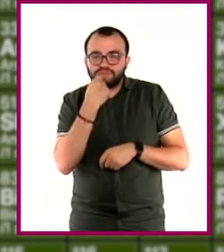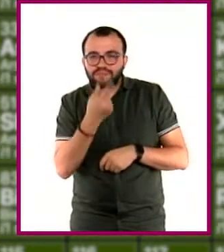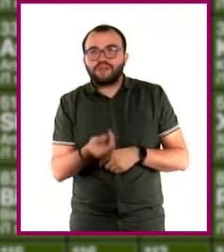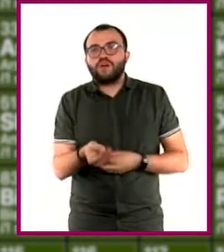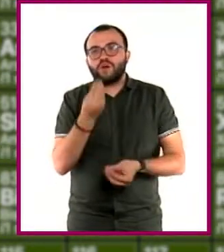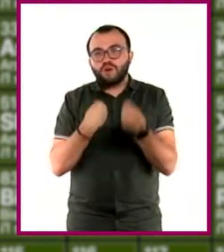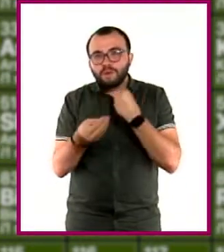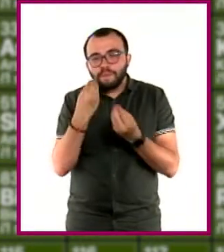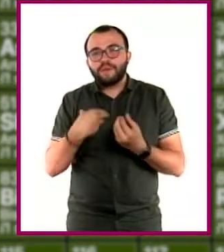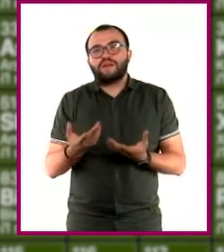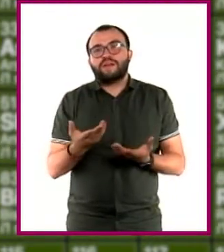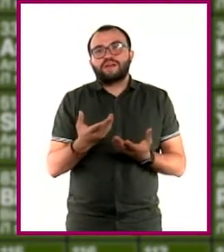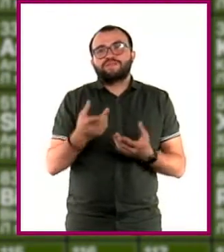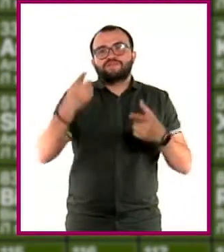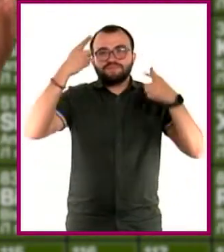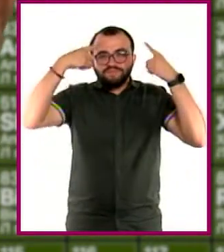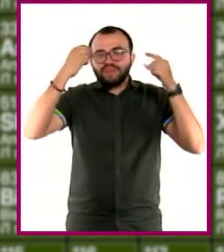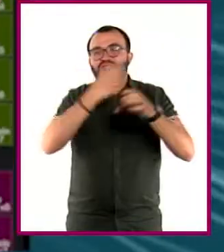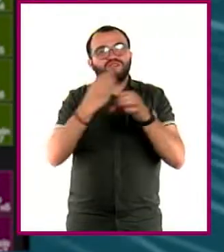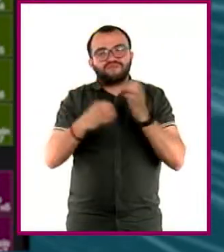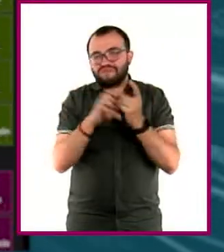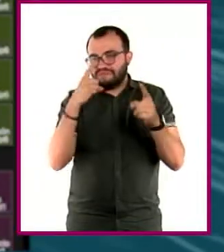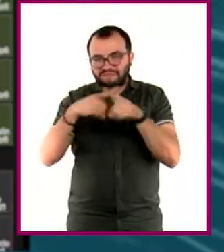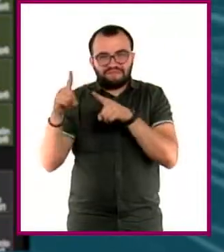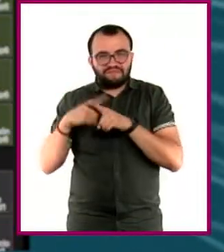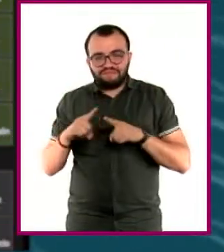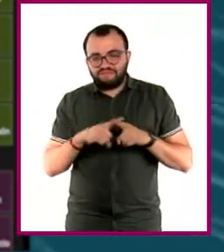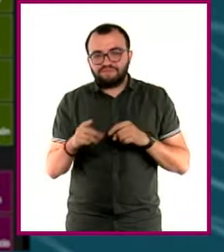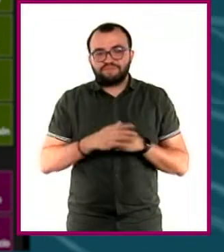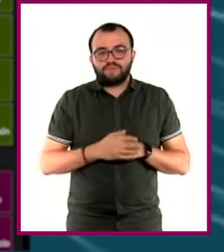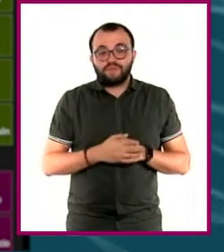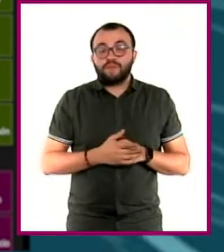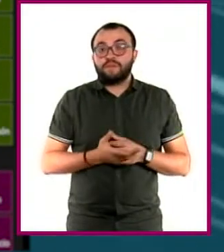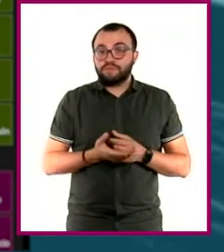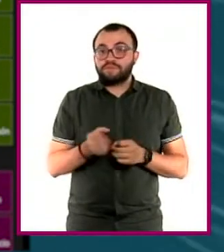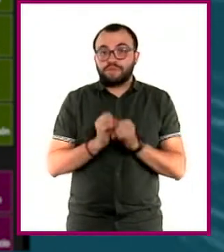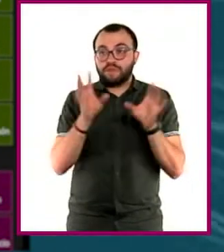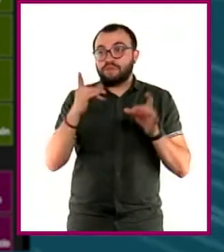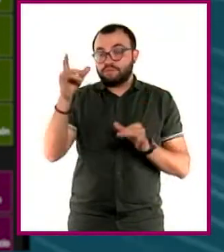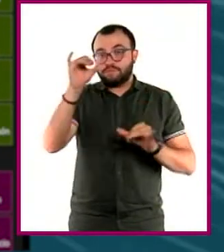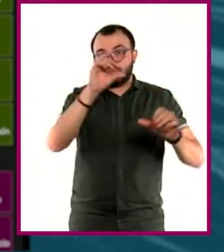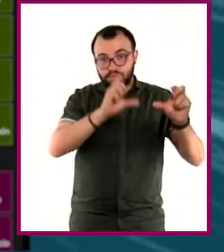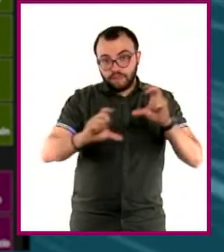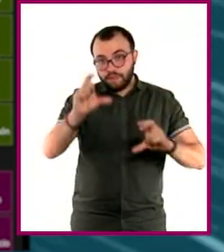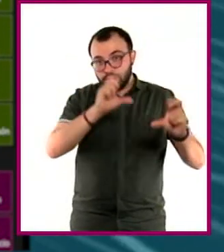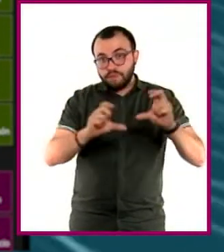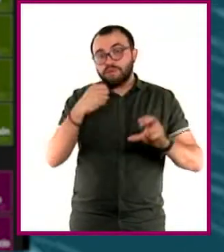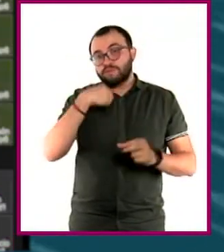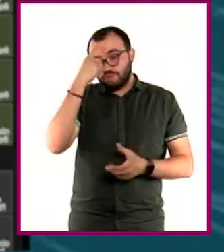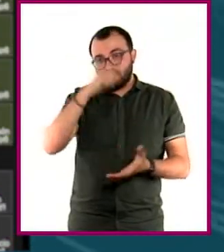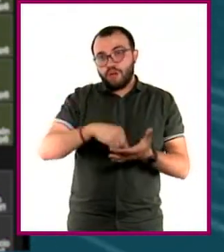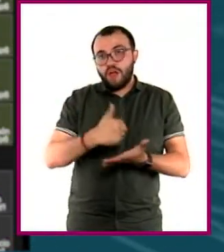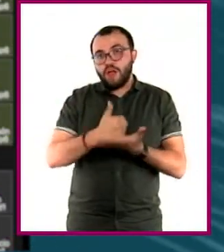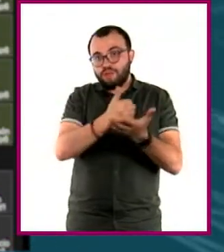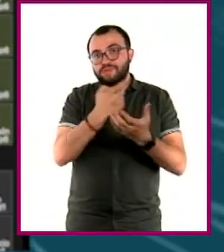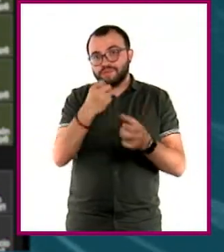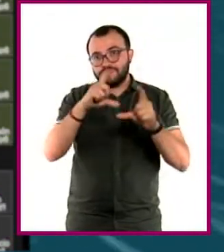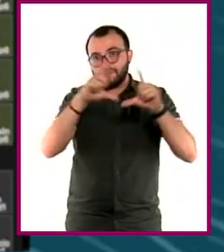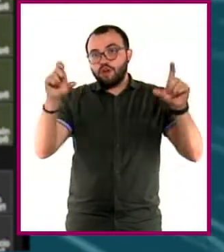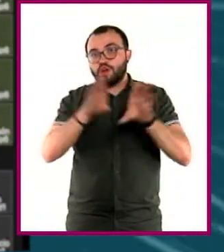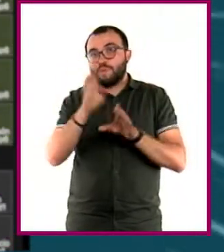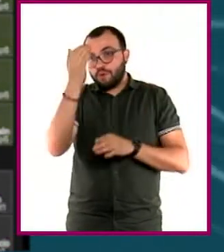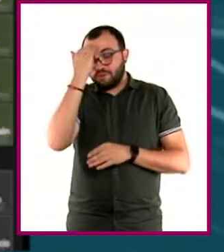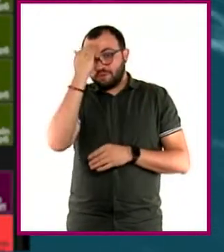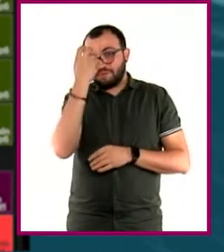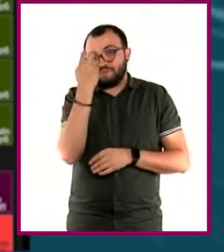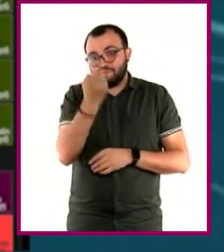alimentos, ingeniería, metalúrgica, etc. Por supuesto, para los químicos es una gran ayuda tener este recurso de